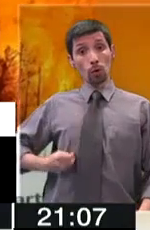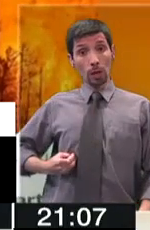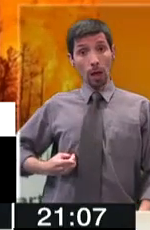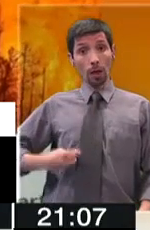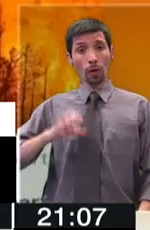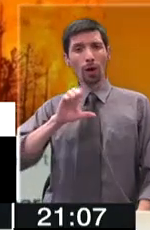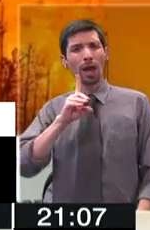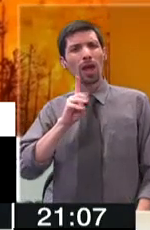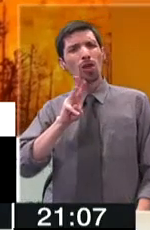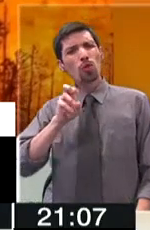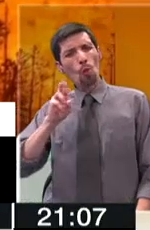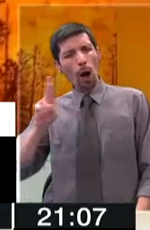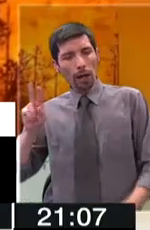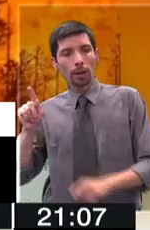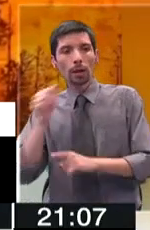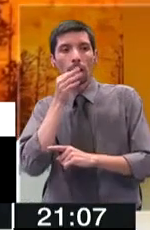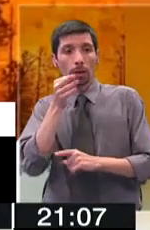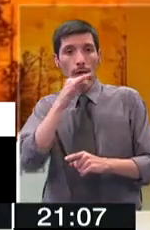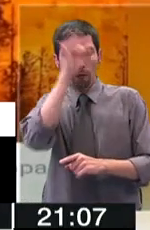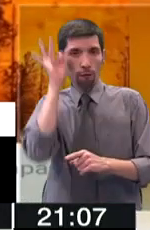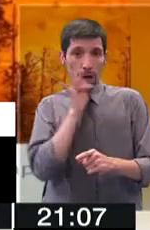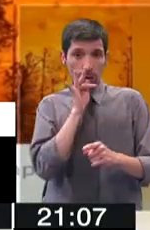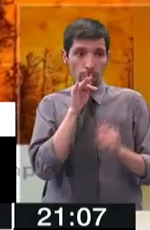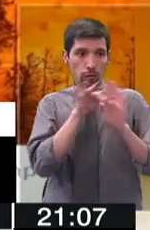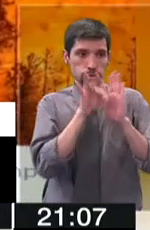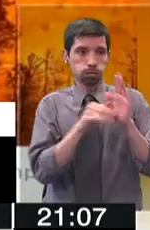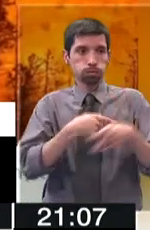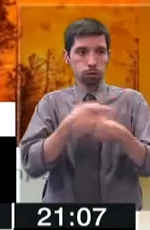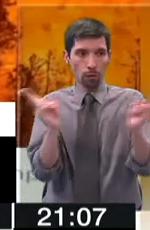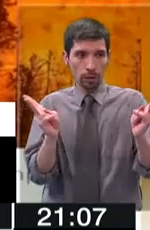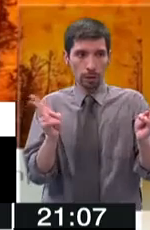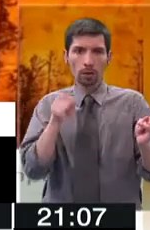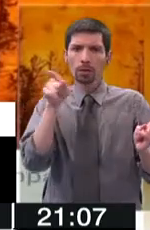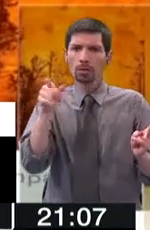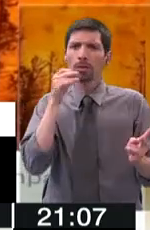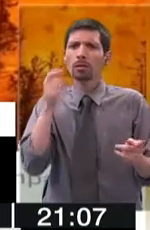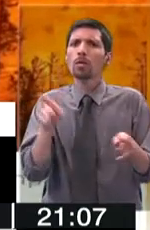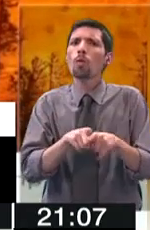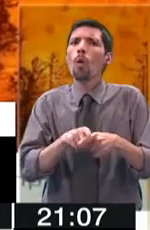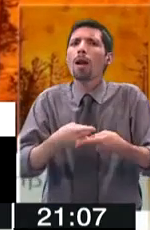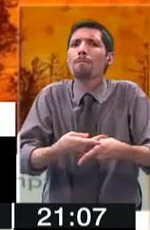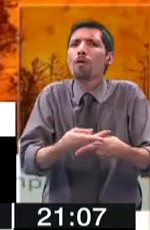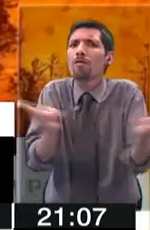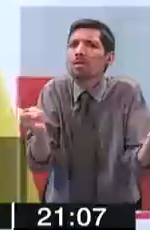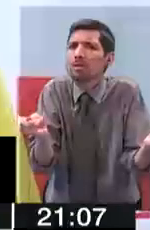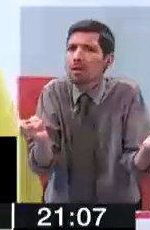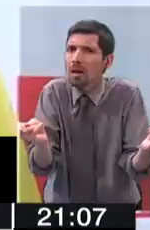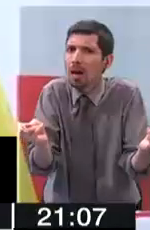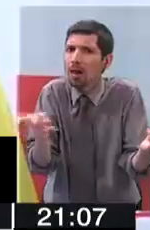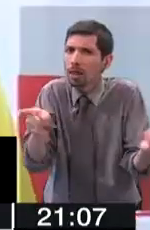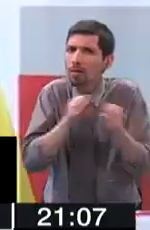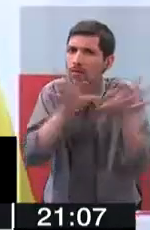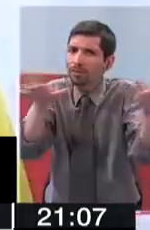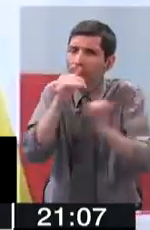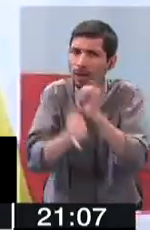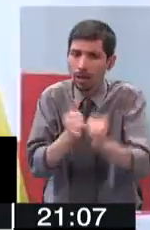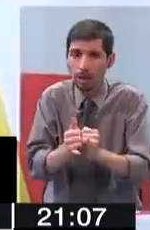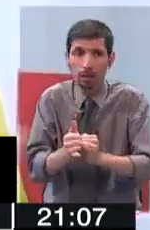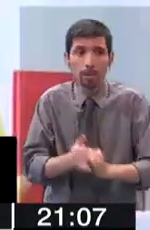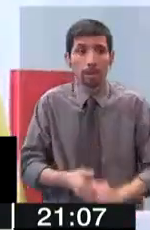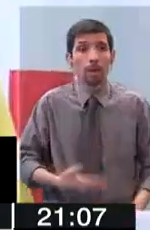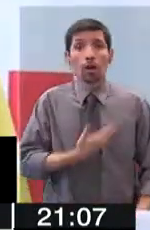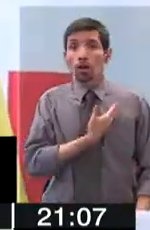Manuel Edwards, y esta publicación en Facebook, identificada como publicidad por la red social. El gobierno no se